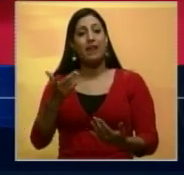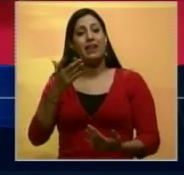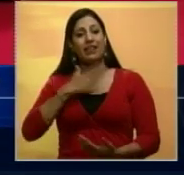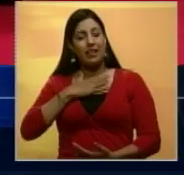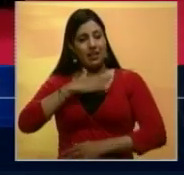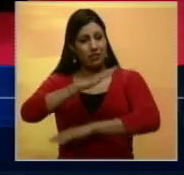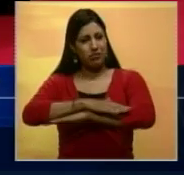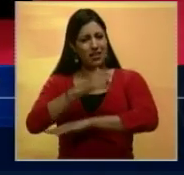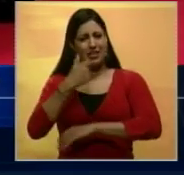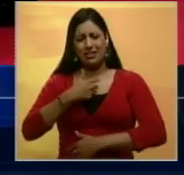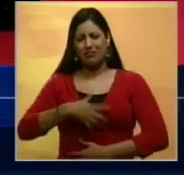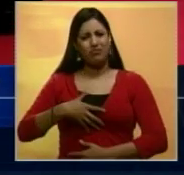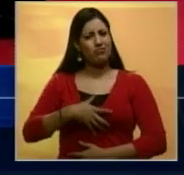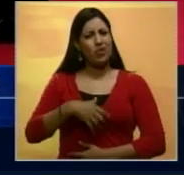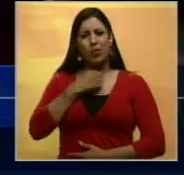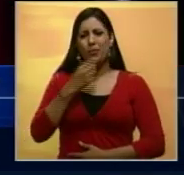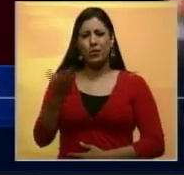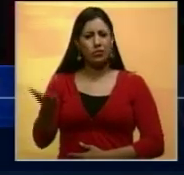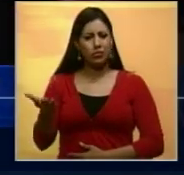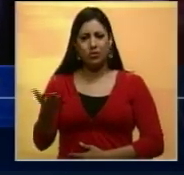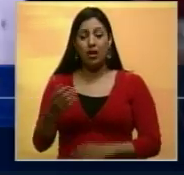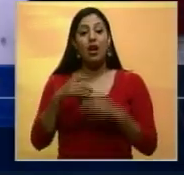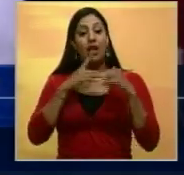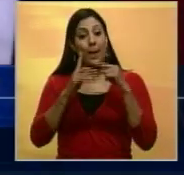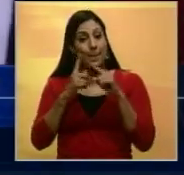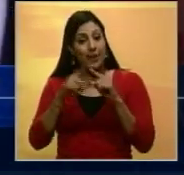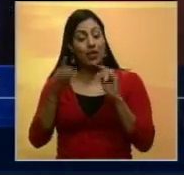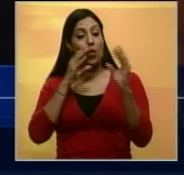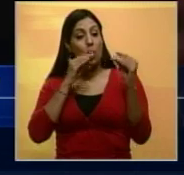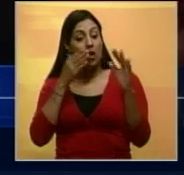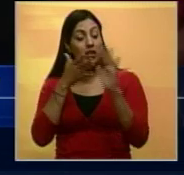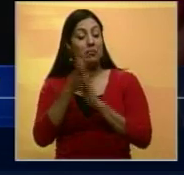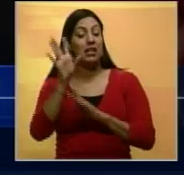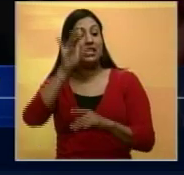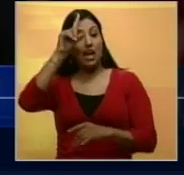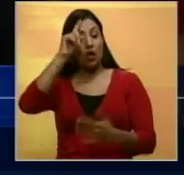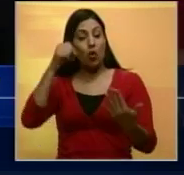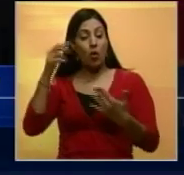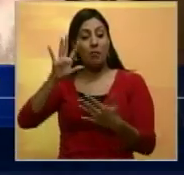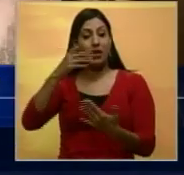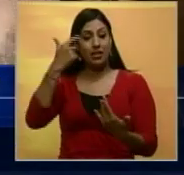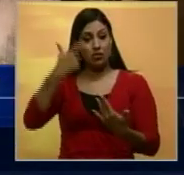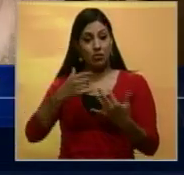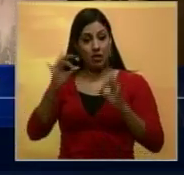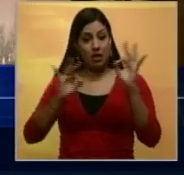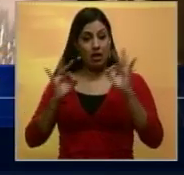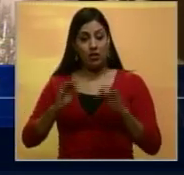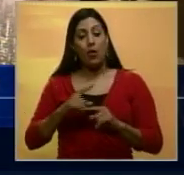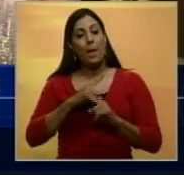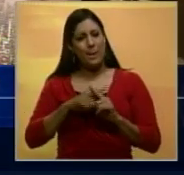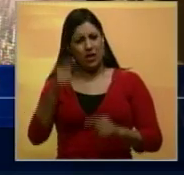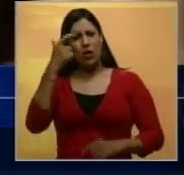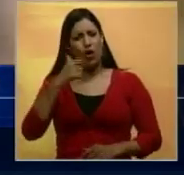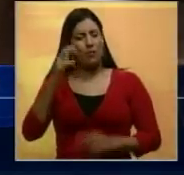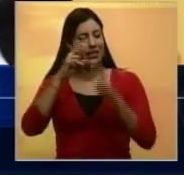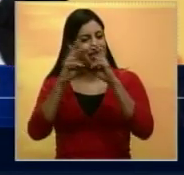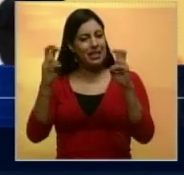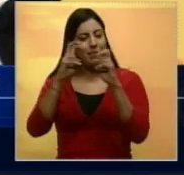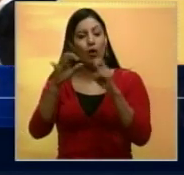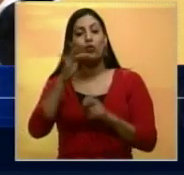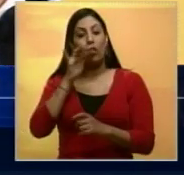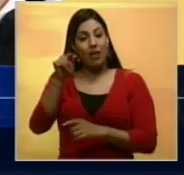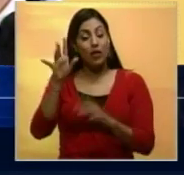que la actriz estaba inconforme, aunque medios señalaron una infidelidad por parte del actor. Brad Pitt es investigado